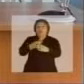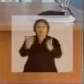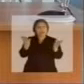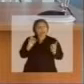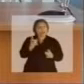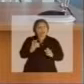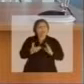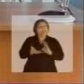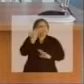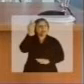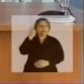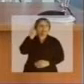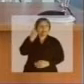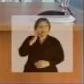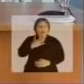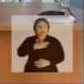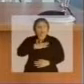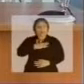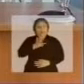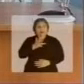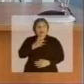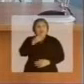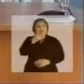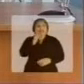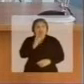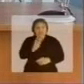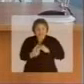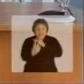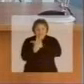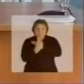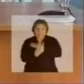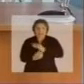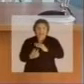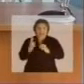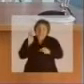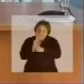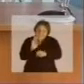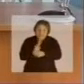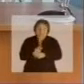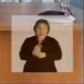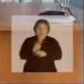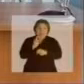Y que por lo tanto La vida hay que defenderla Hay que cuidarla